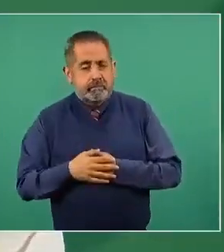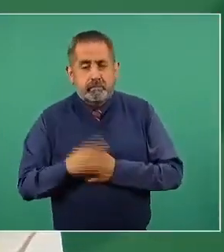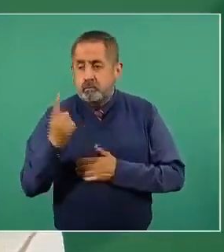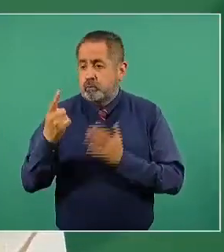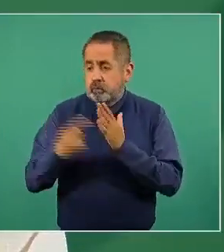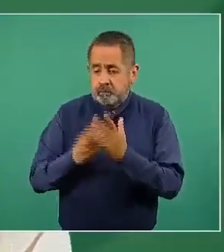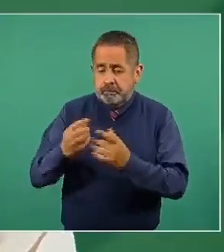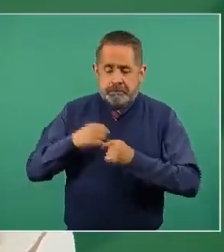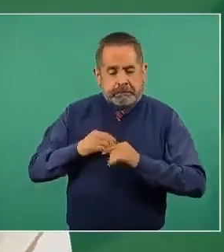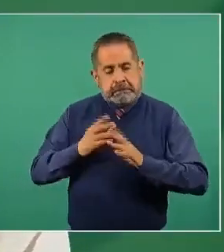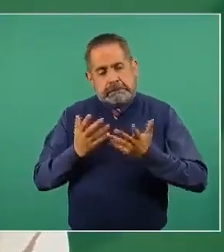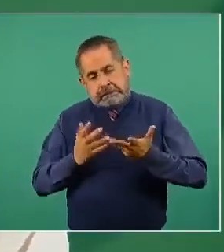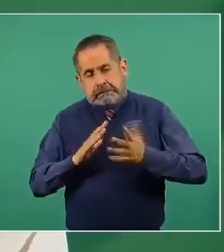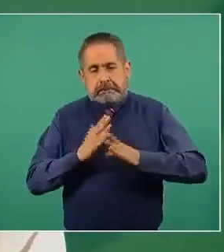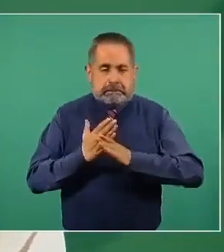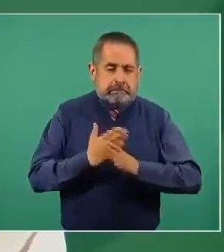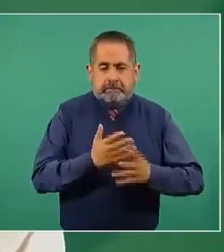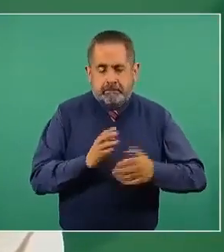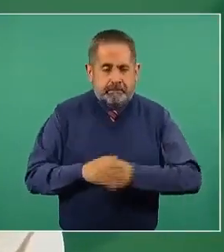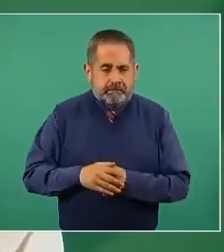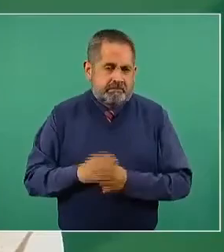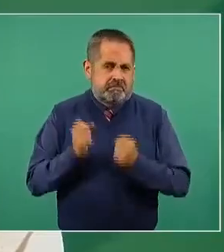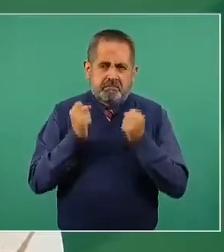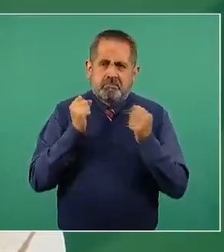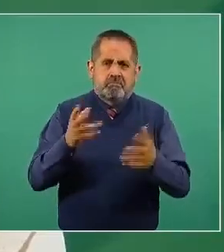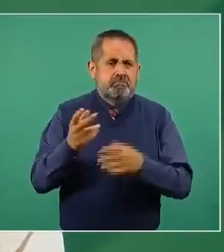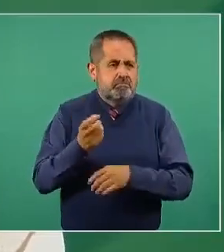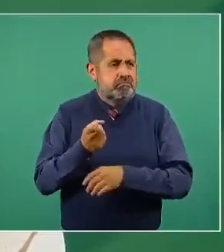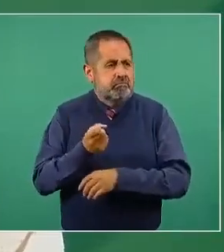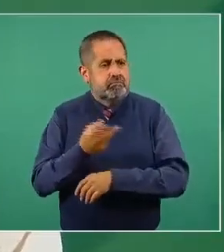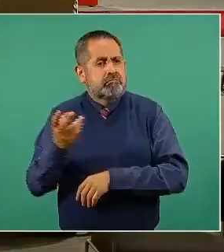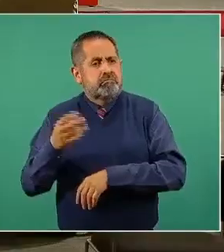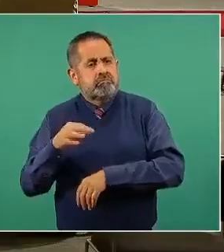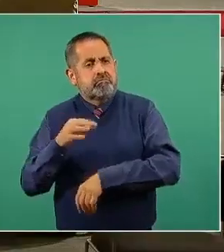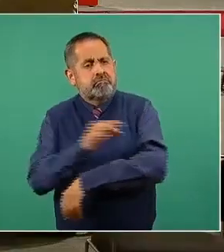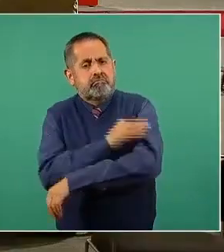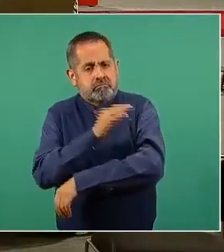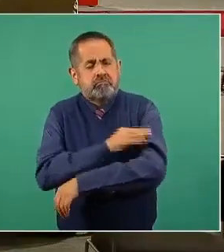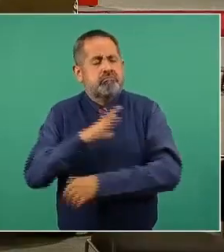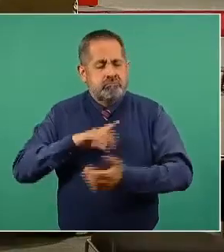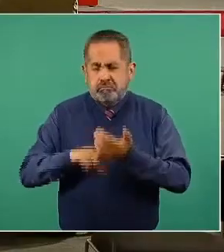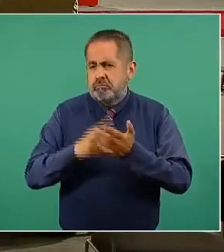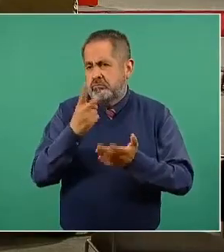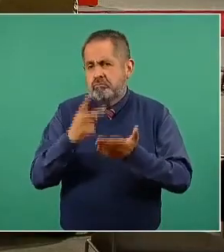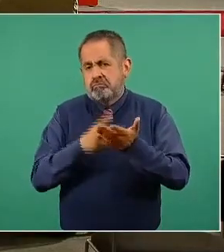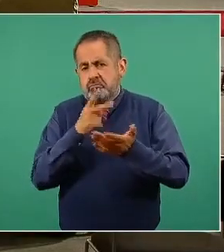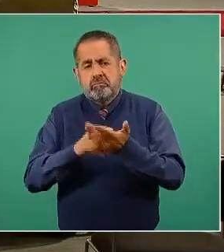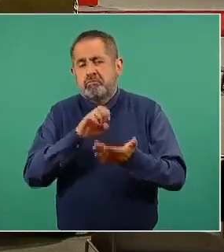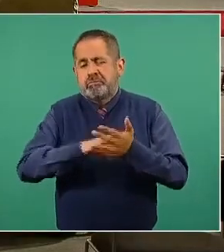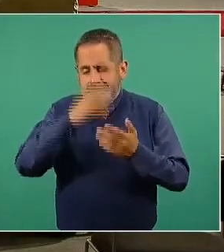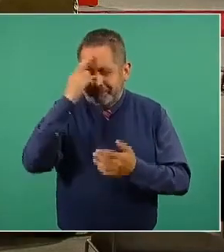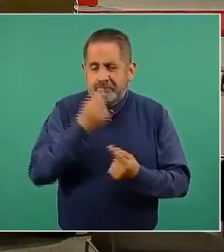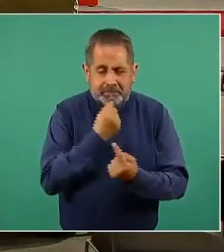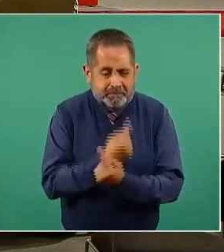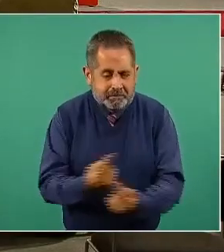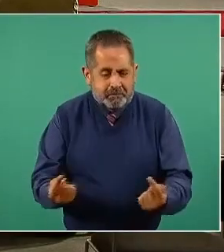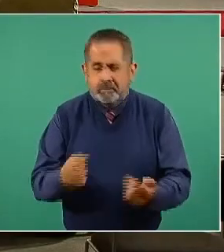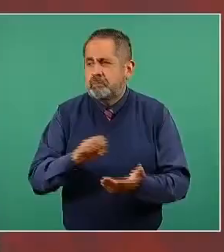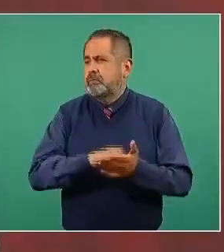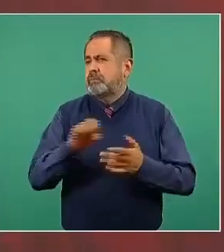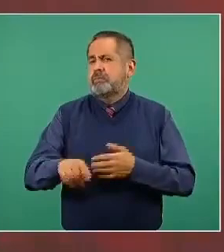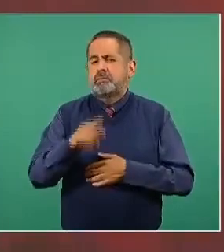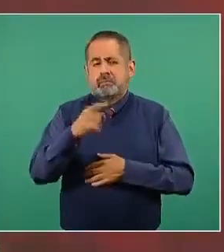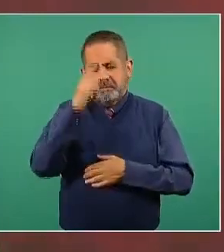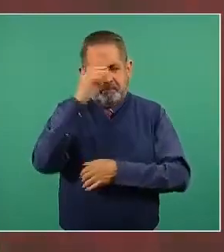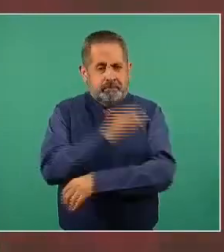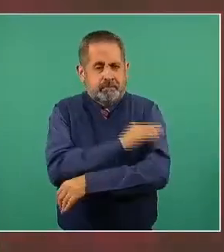que se requiere. Hay muchas vacunas que requieren más de una dosis de las vacunas de uso común en la infancia. Tenemos, por ejemplo,